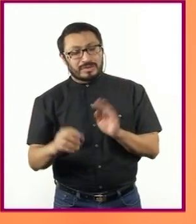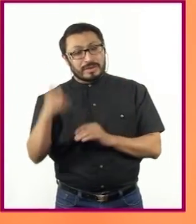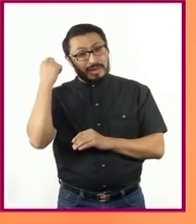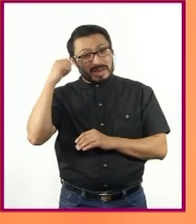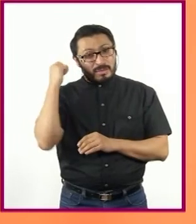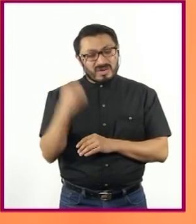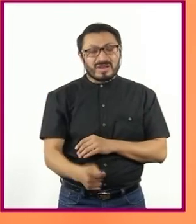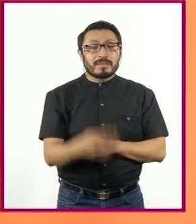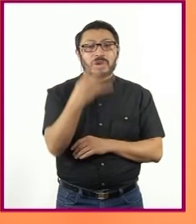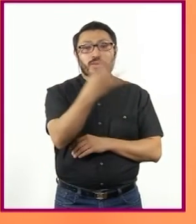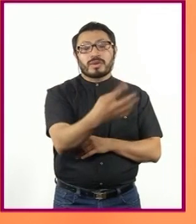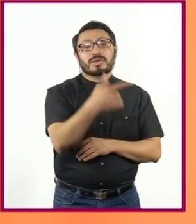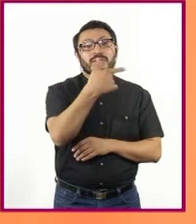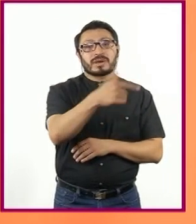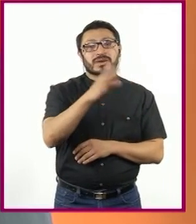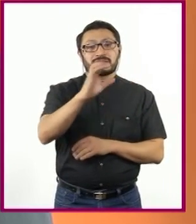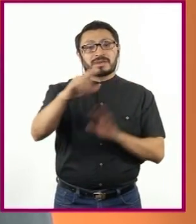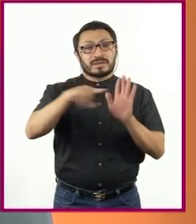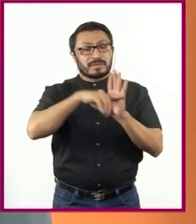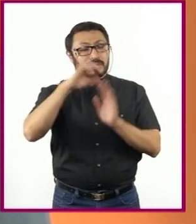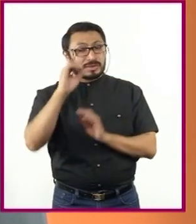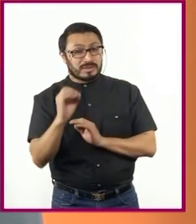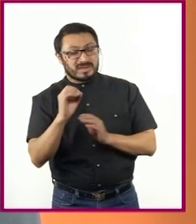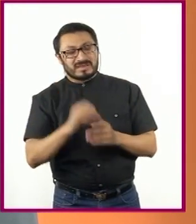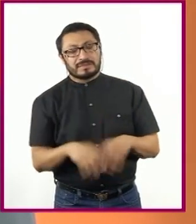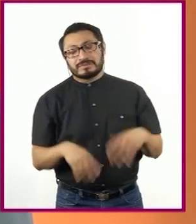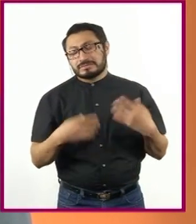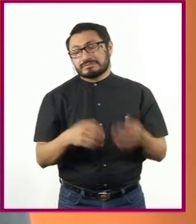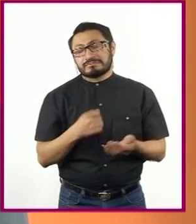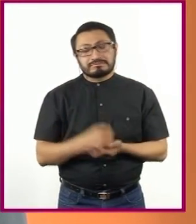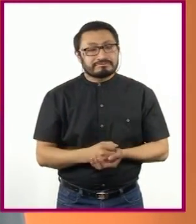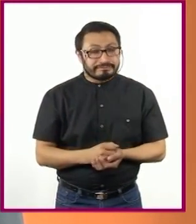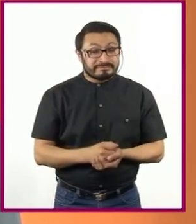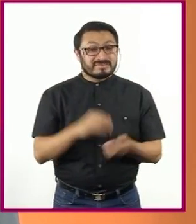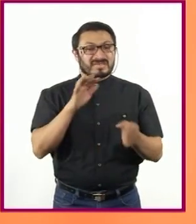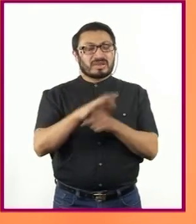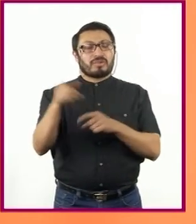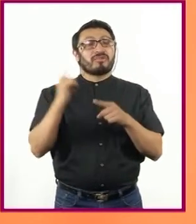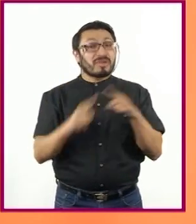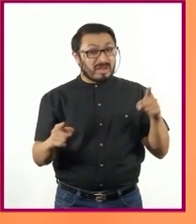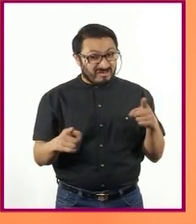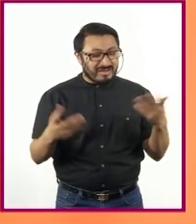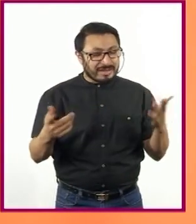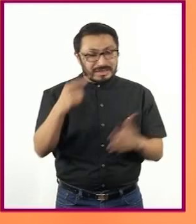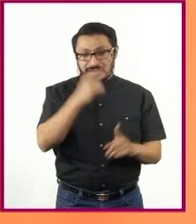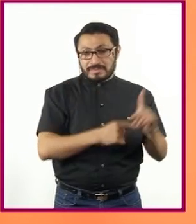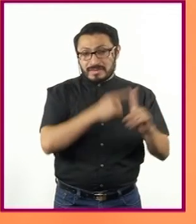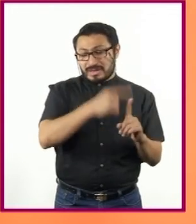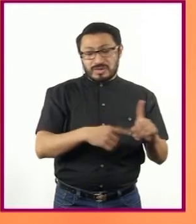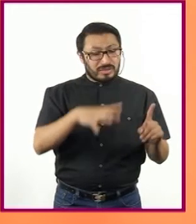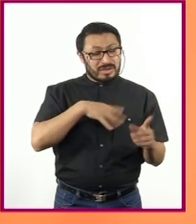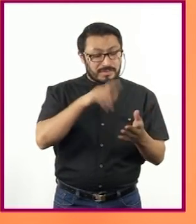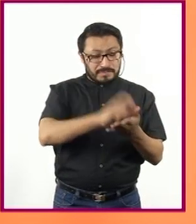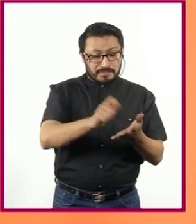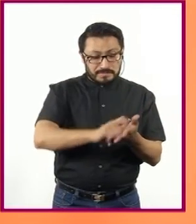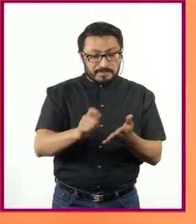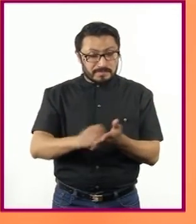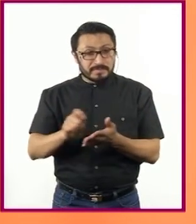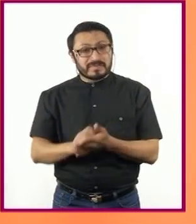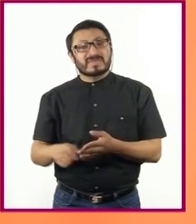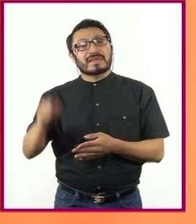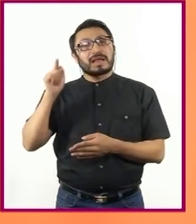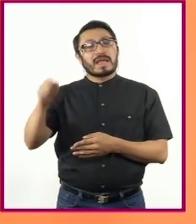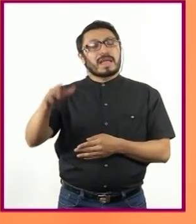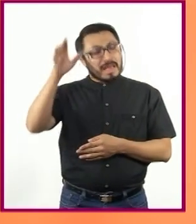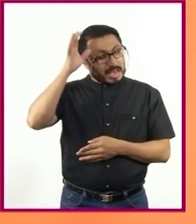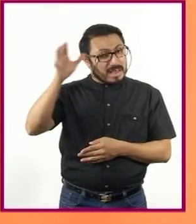4 grados centígrados bajo cero. ¿Cuál es la diferencia entre las temperaturas que se tienen registradas en el municipio